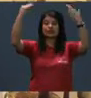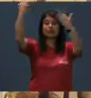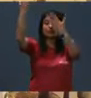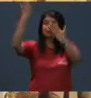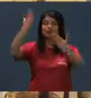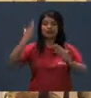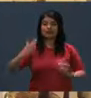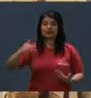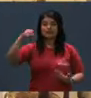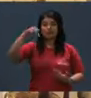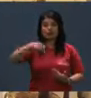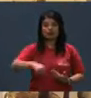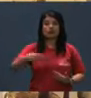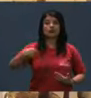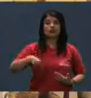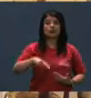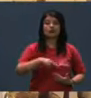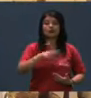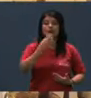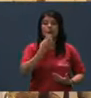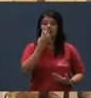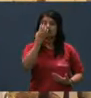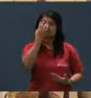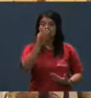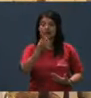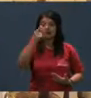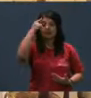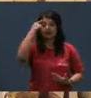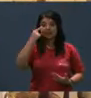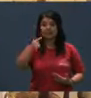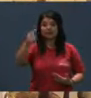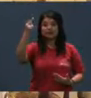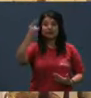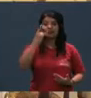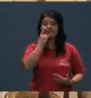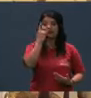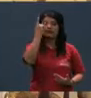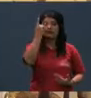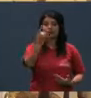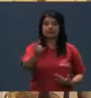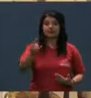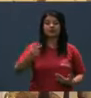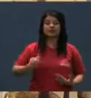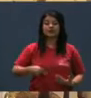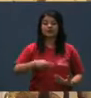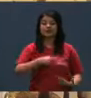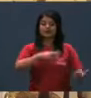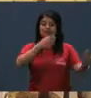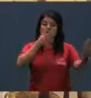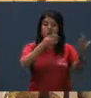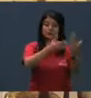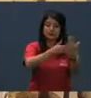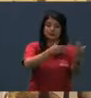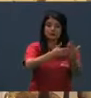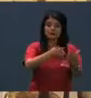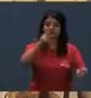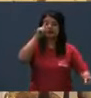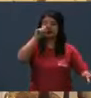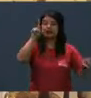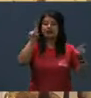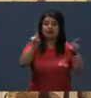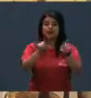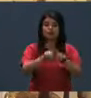hoy nuestro pan de cada día. Perdona nuestras ofensas, como